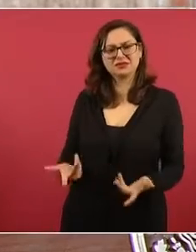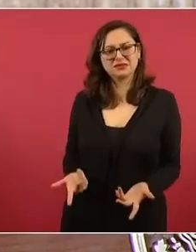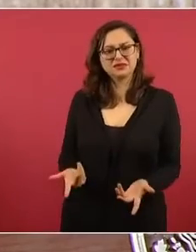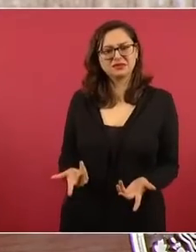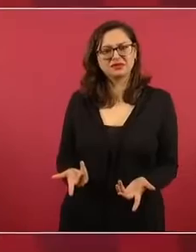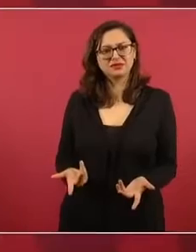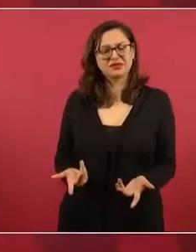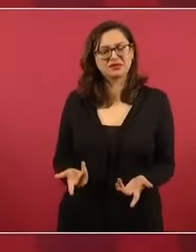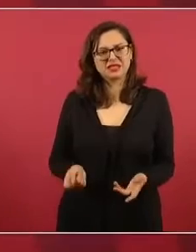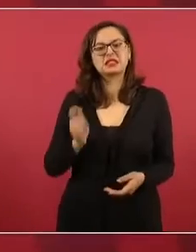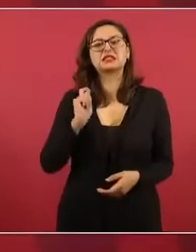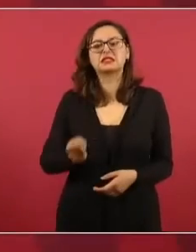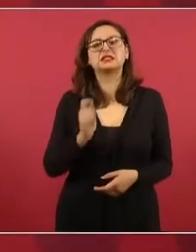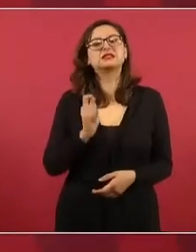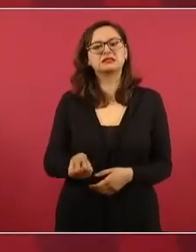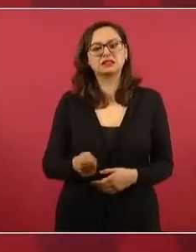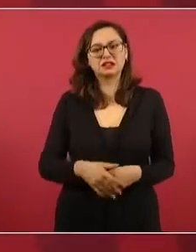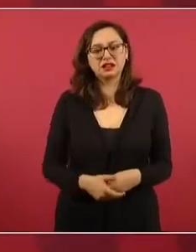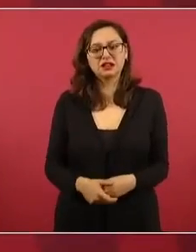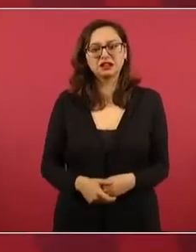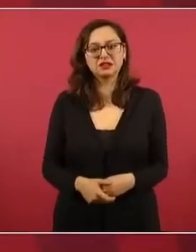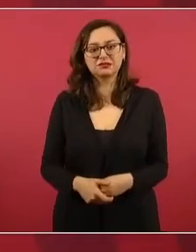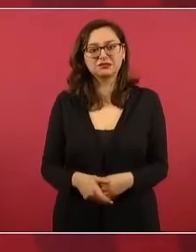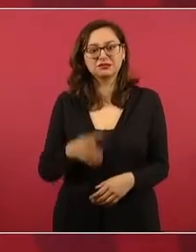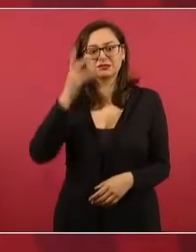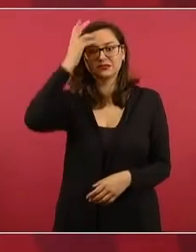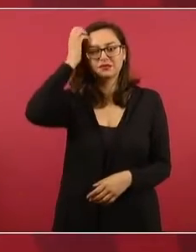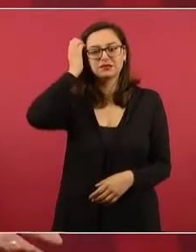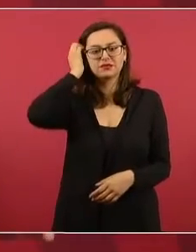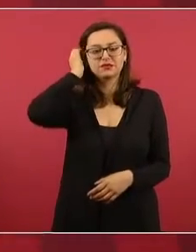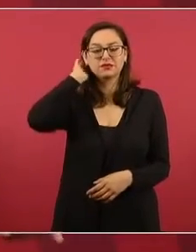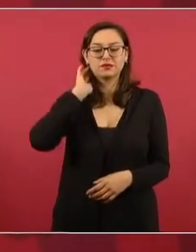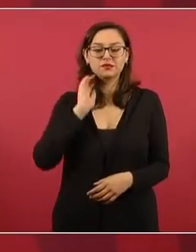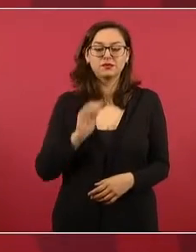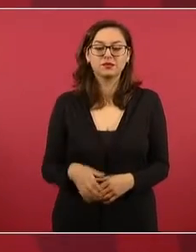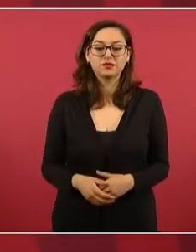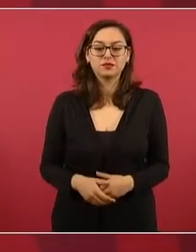para un país, que no pueden